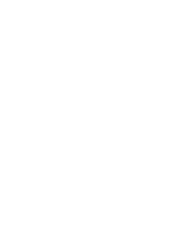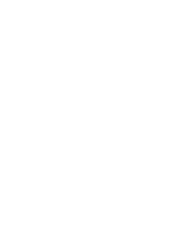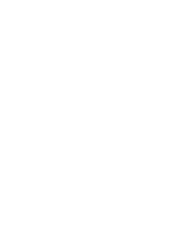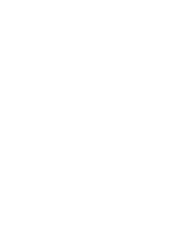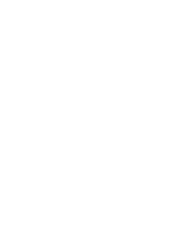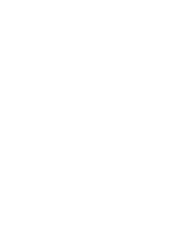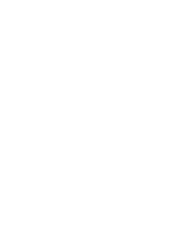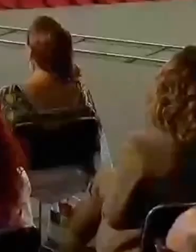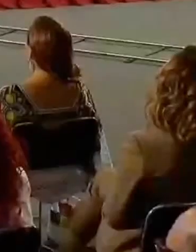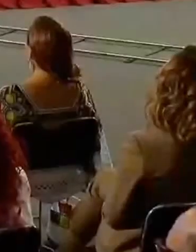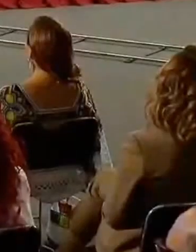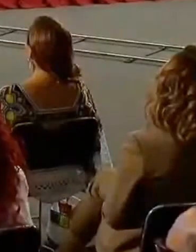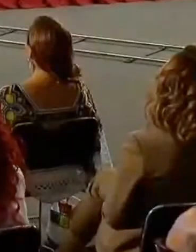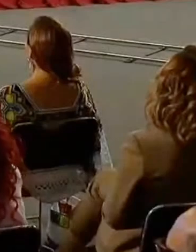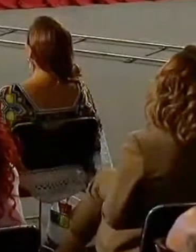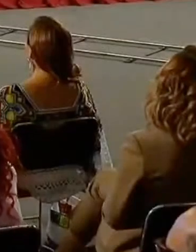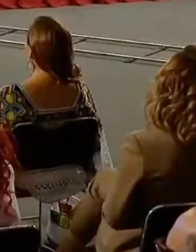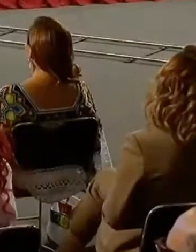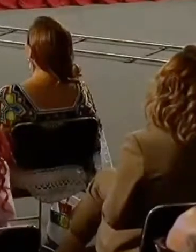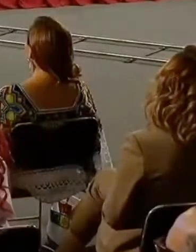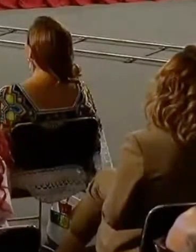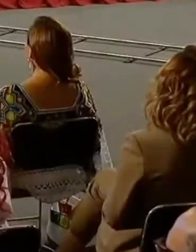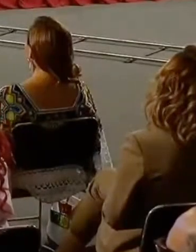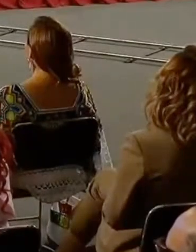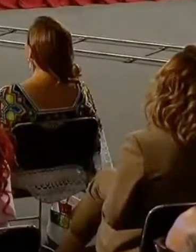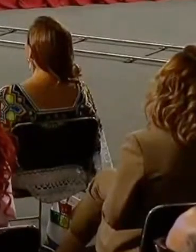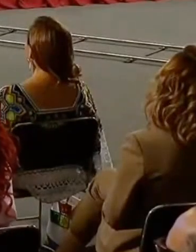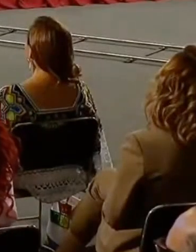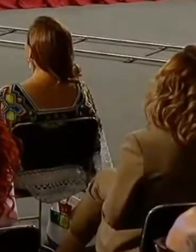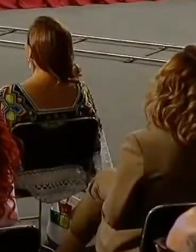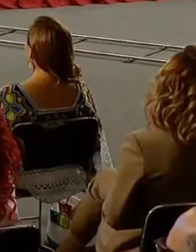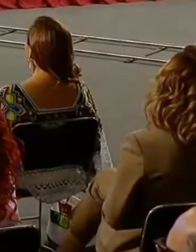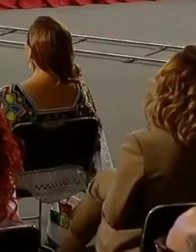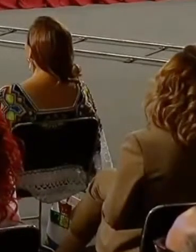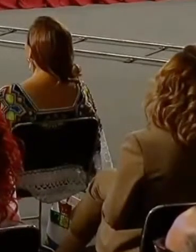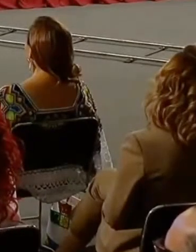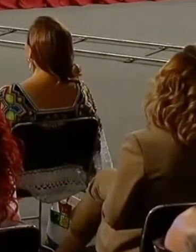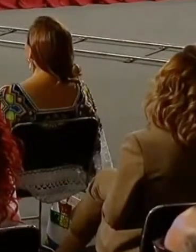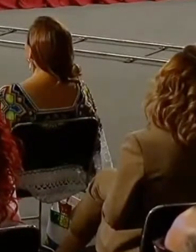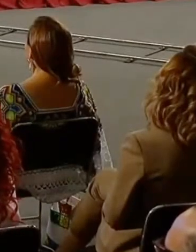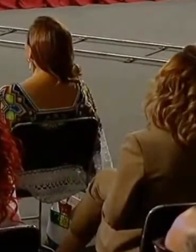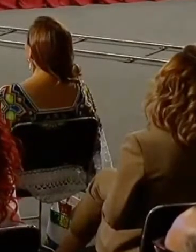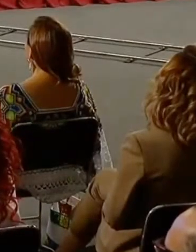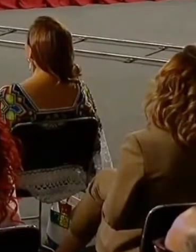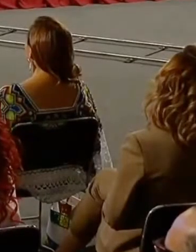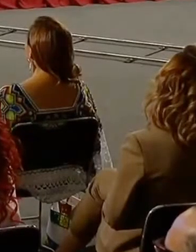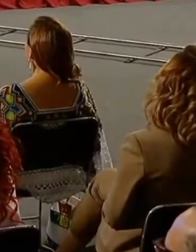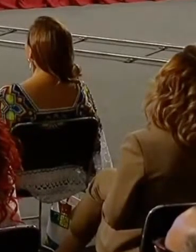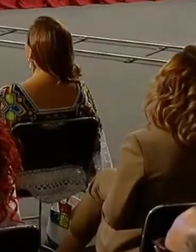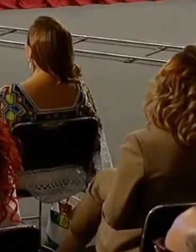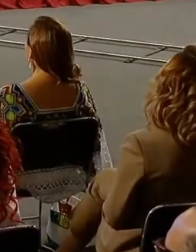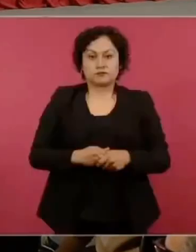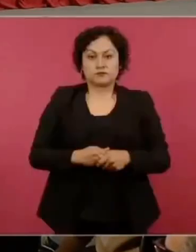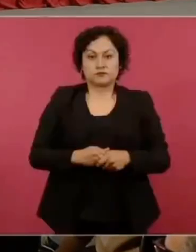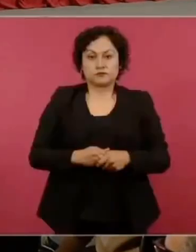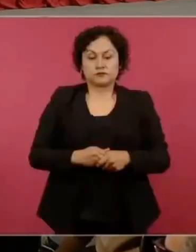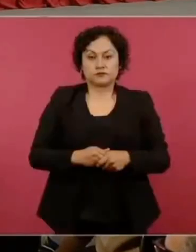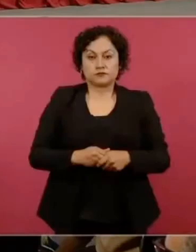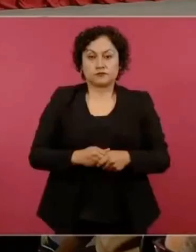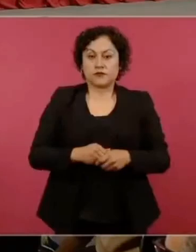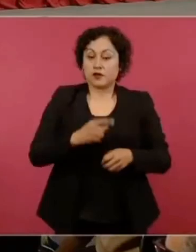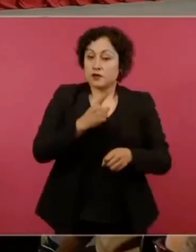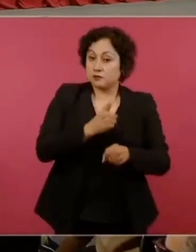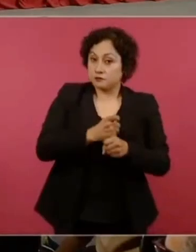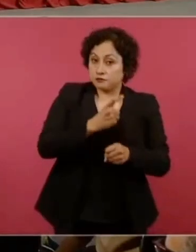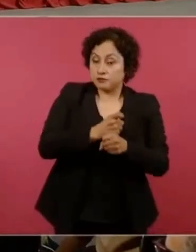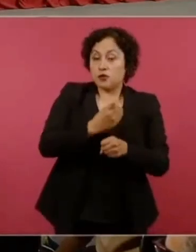tienen IMSS. Al cierre del 2022 ya eran 9 estados, Nayarit, Tlaxcala, Colima, Sonora, Sinaloa, Baja